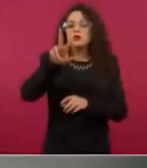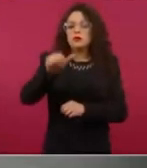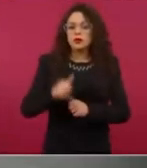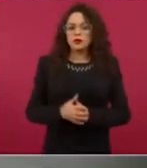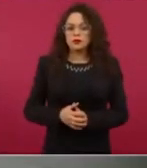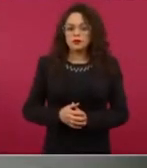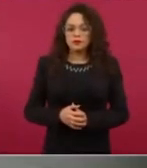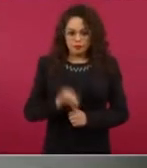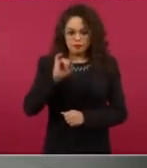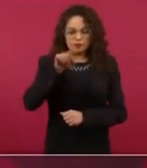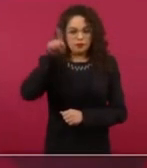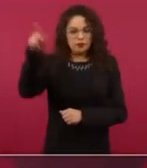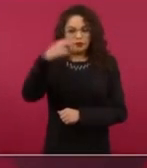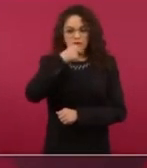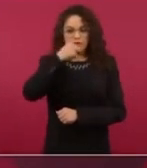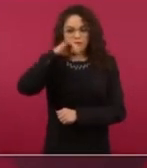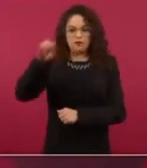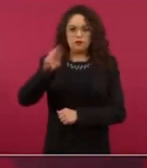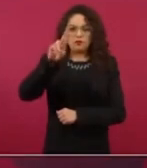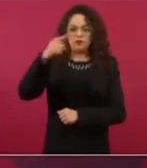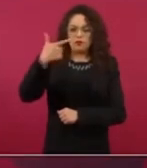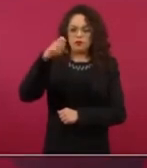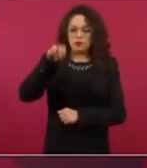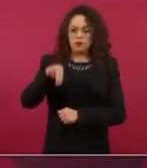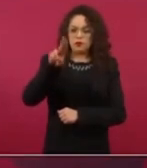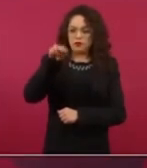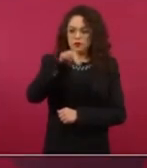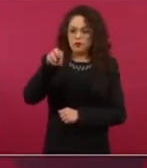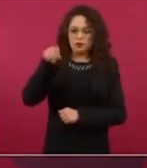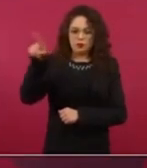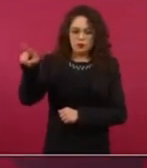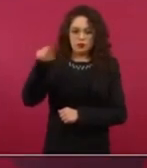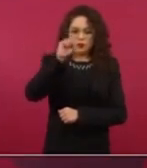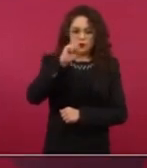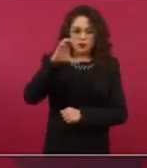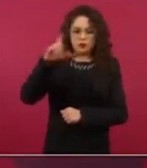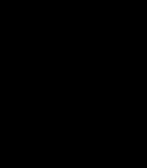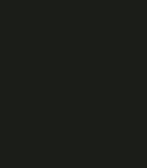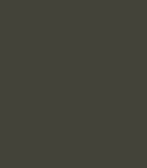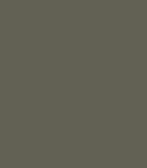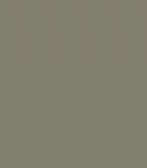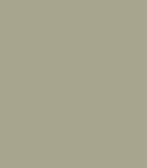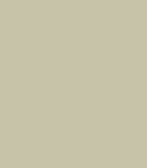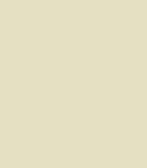Nuño, de la Secretaría de Comunicaciones, el secretario